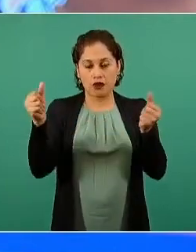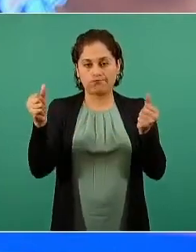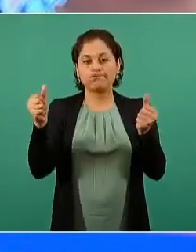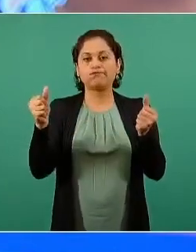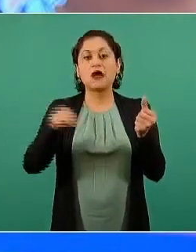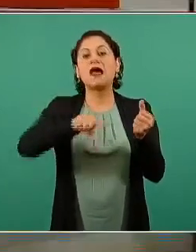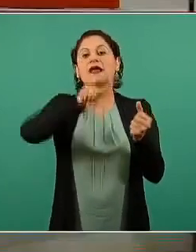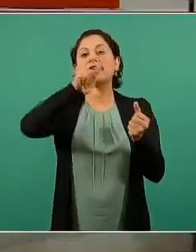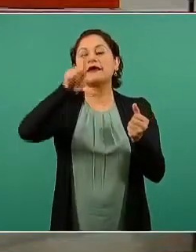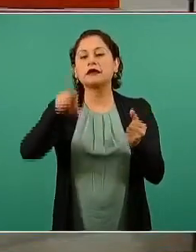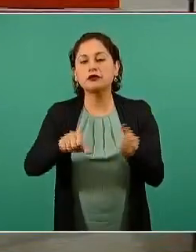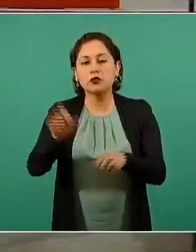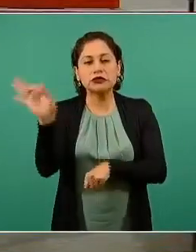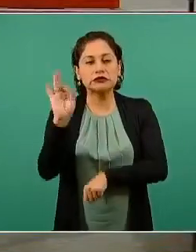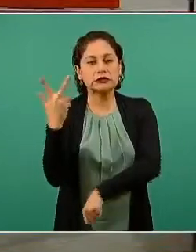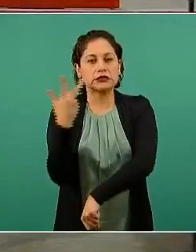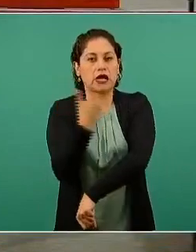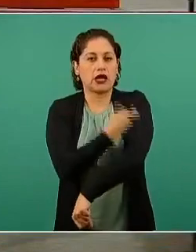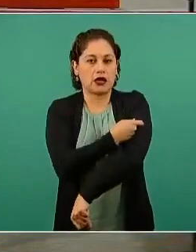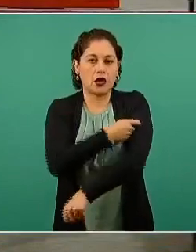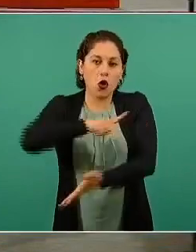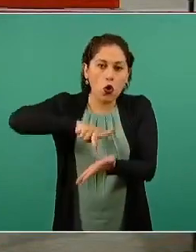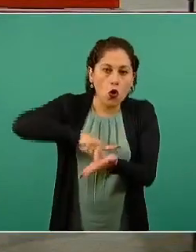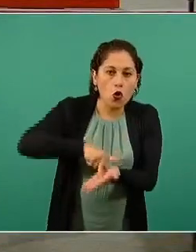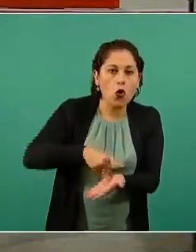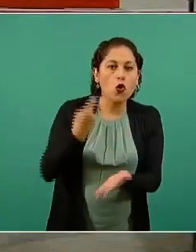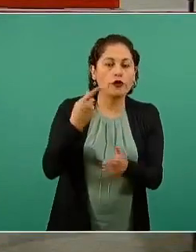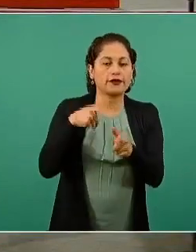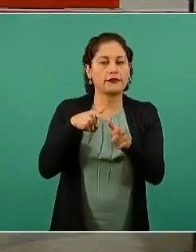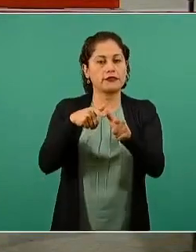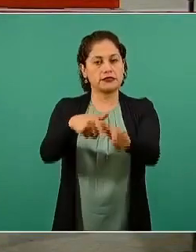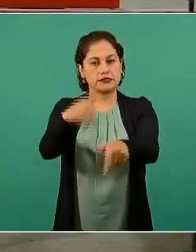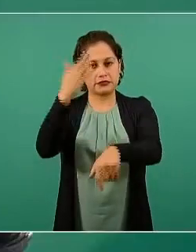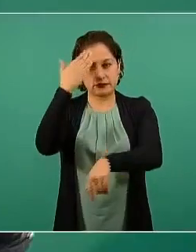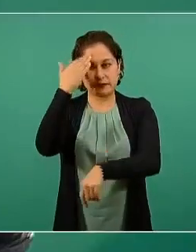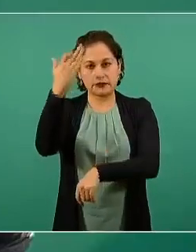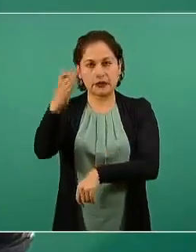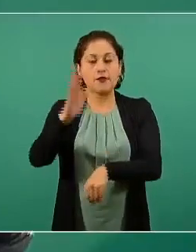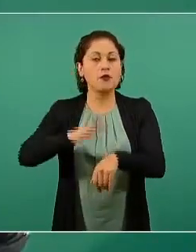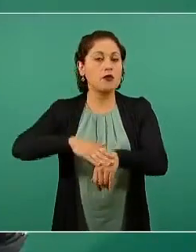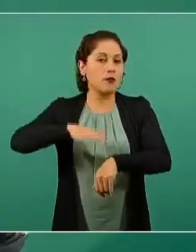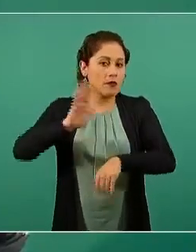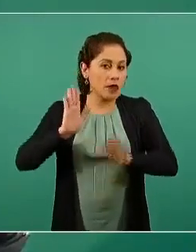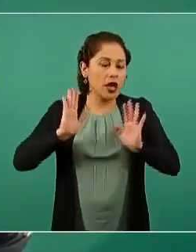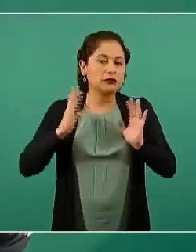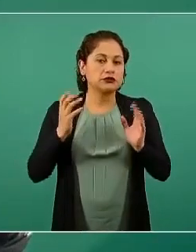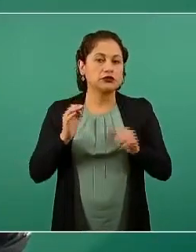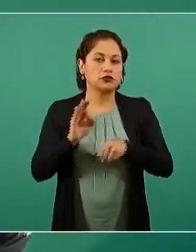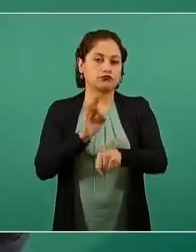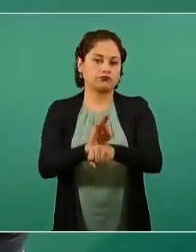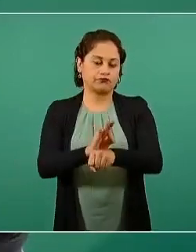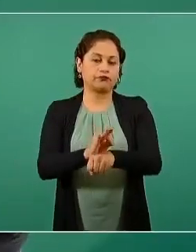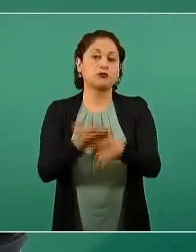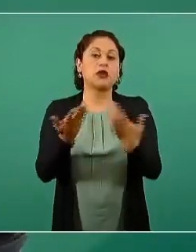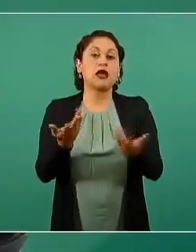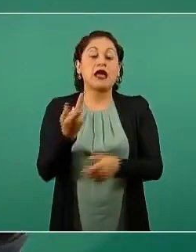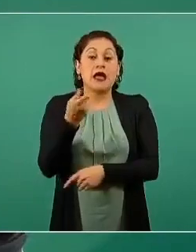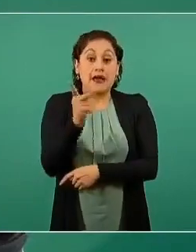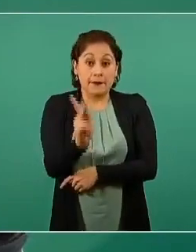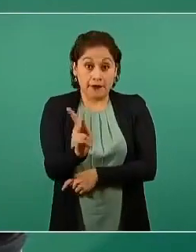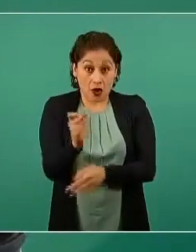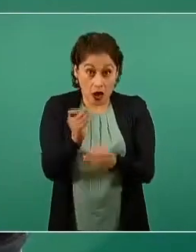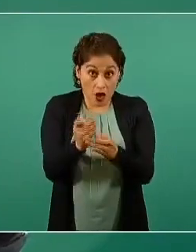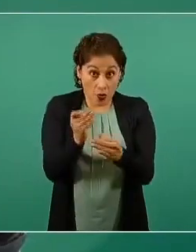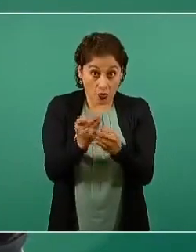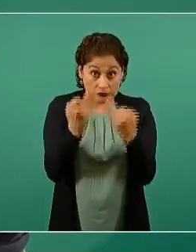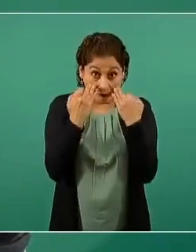una segunda dosis se mantiene por mayor tiempo la vigencia de la inmunidad. Pero no es un hecho demostrado, es falso que